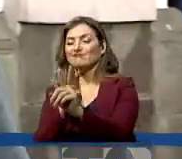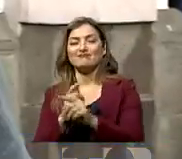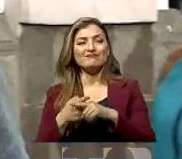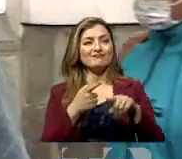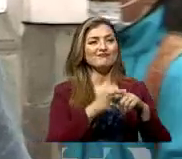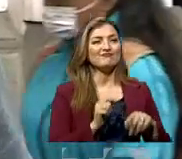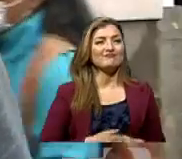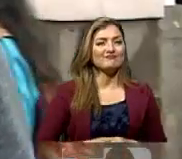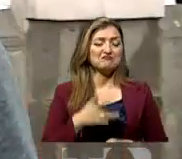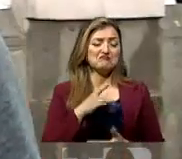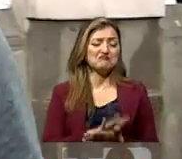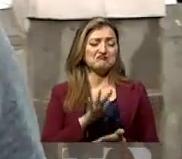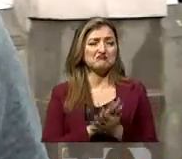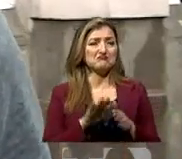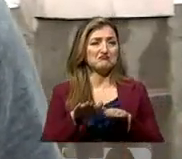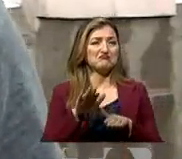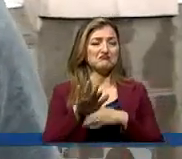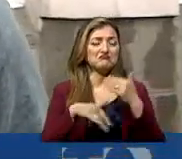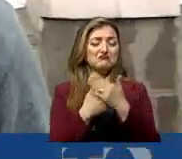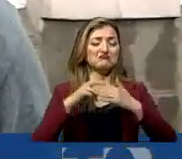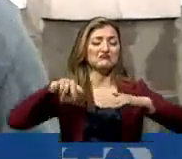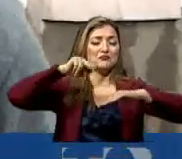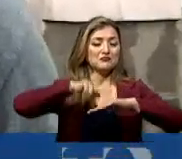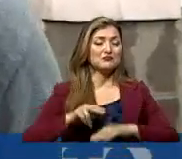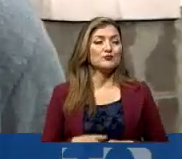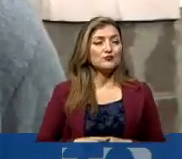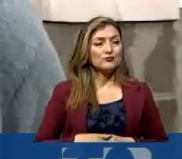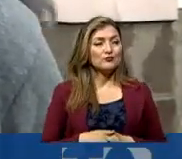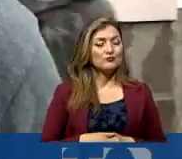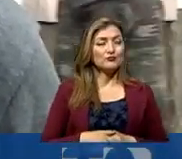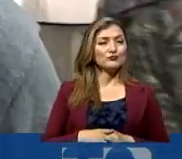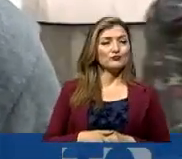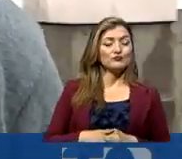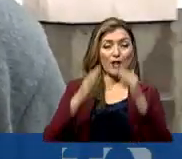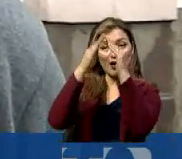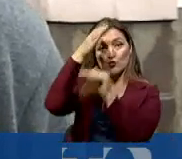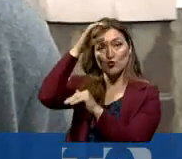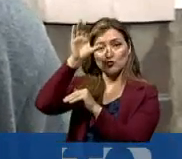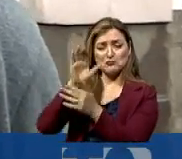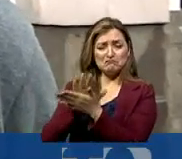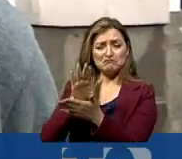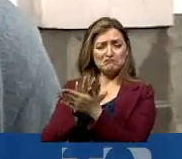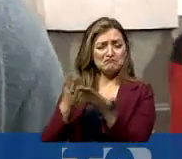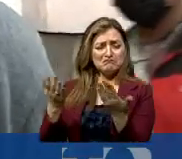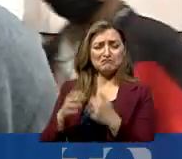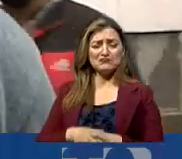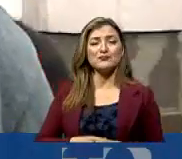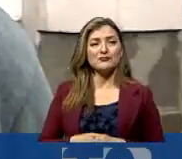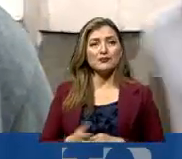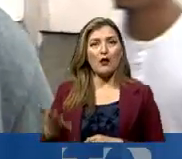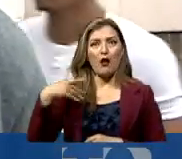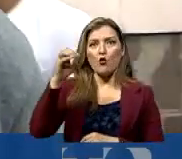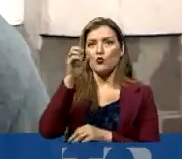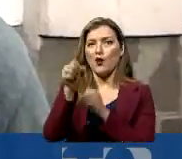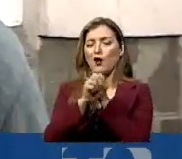casa line night tráfico no hay nada todo normal incluso me pase por por la casa la cultura y tampoco ahí como la otra vez en